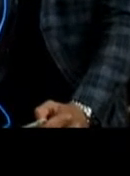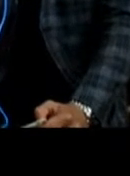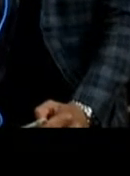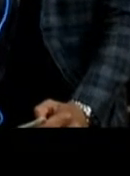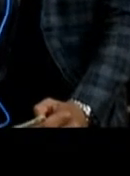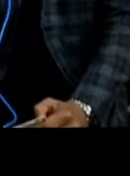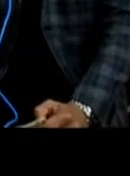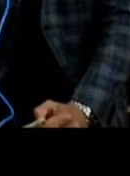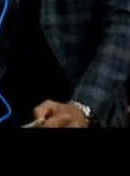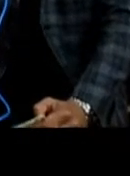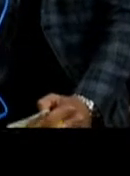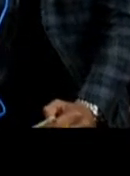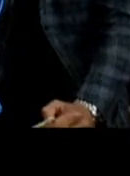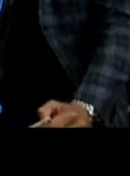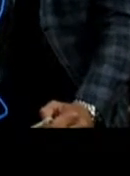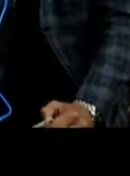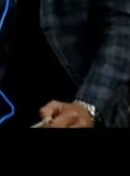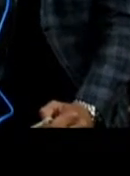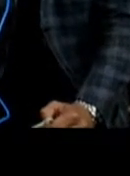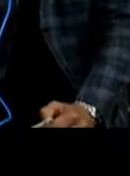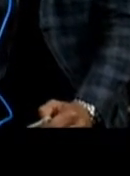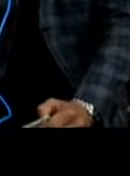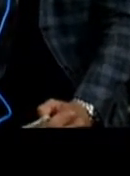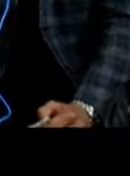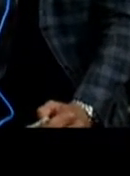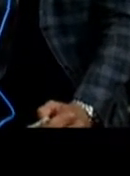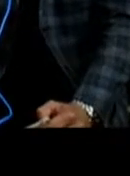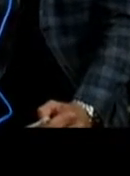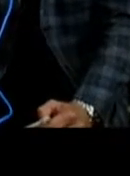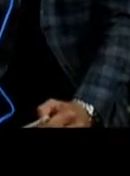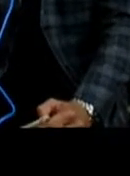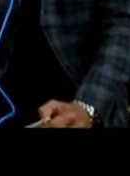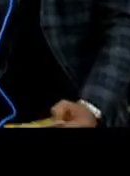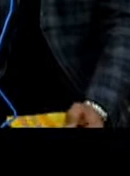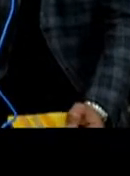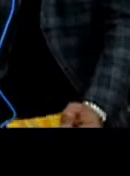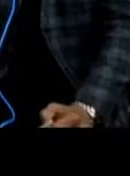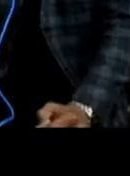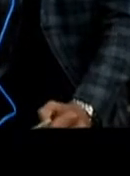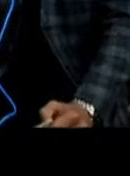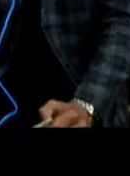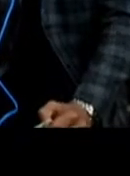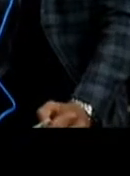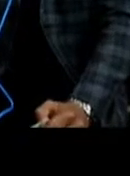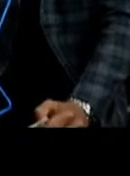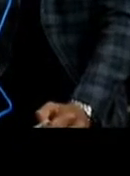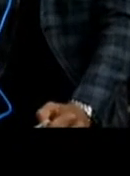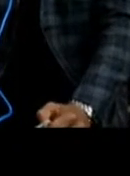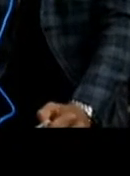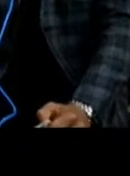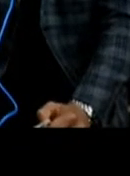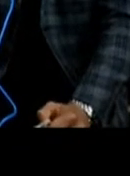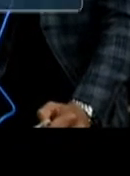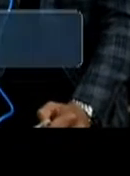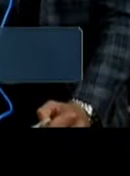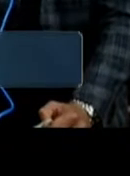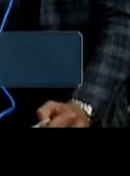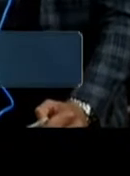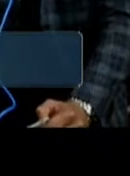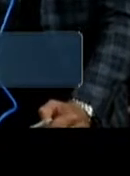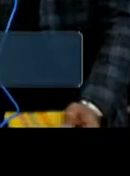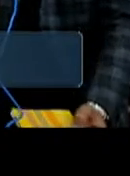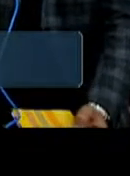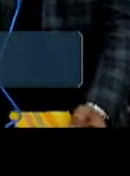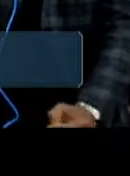Hola, ¿qué tal? Ana Cristina, amigos de la Agencia Informativa de Educación de México. Es un placer saludarlos, también del canal Iberoamericano